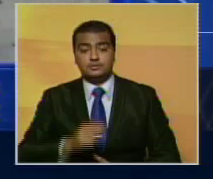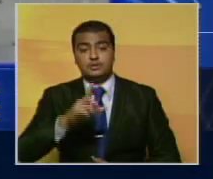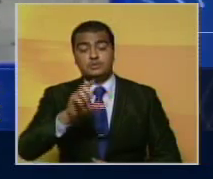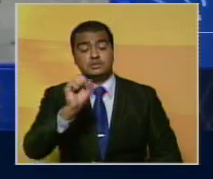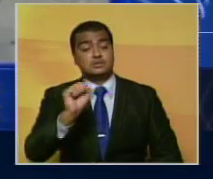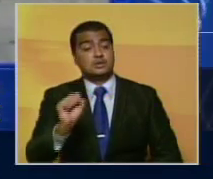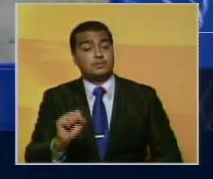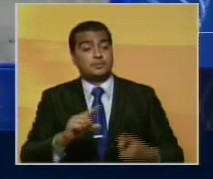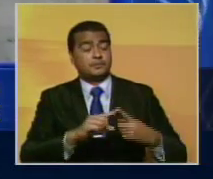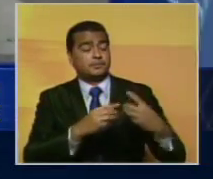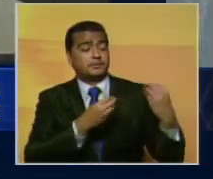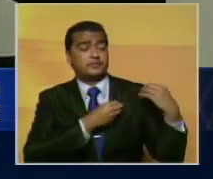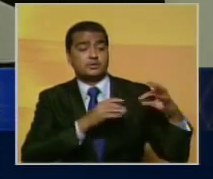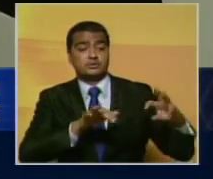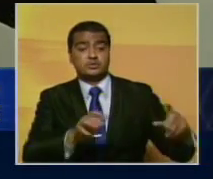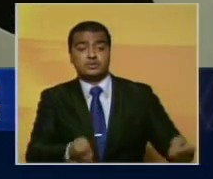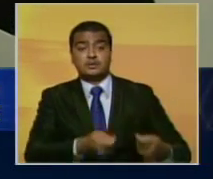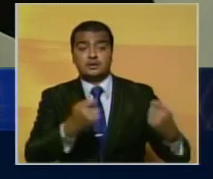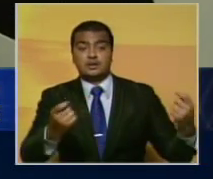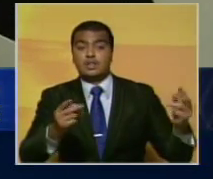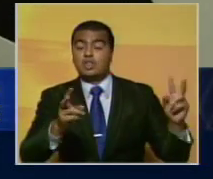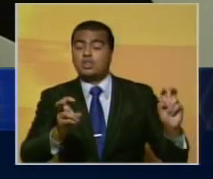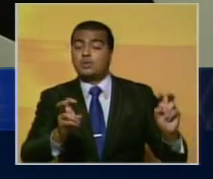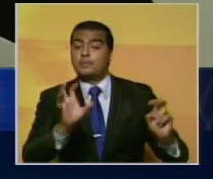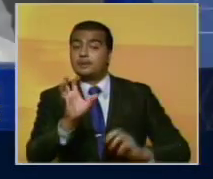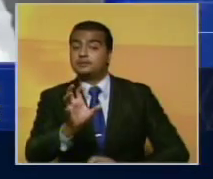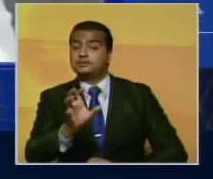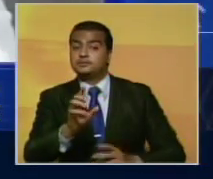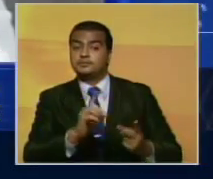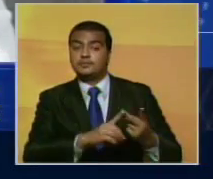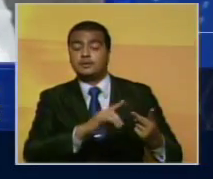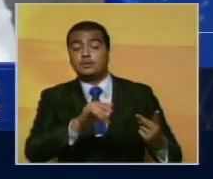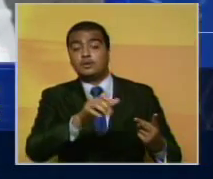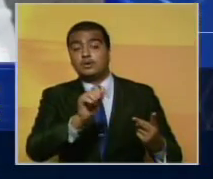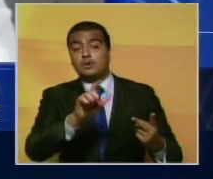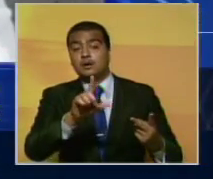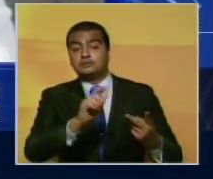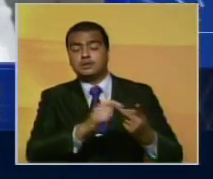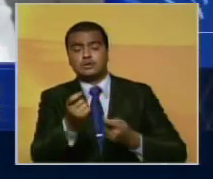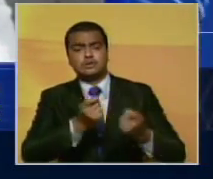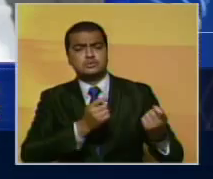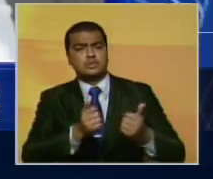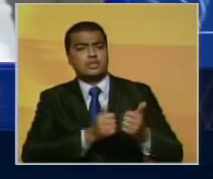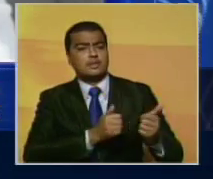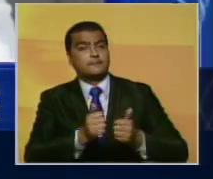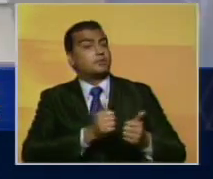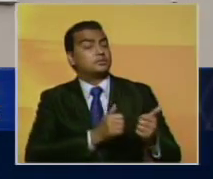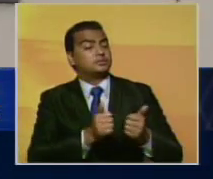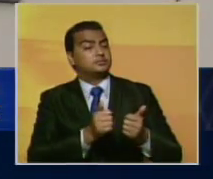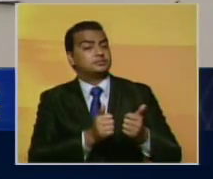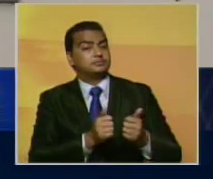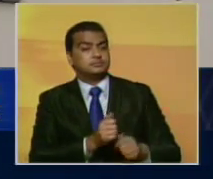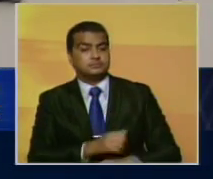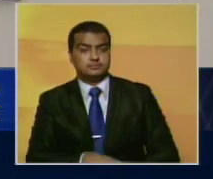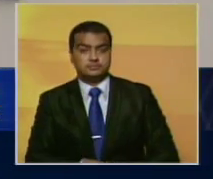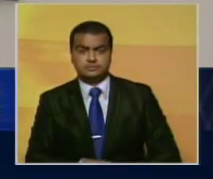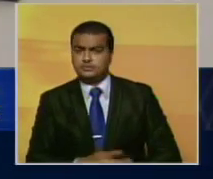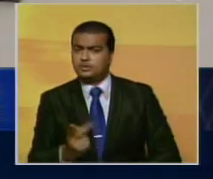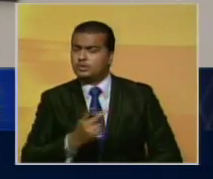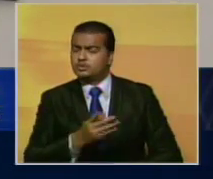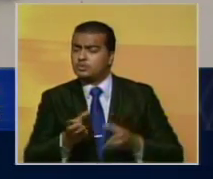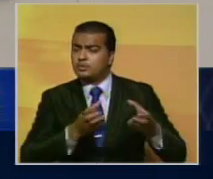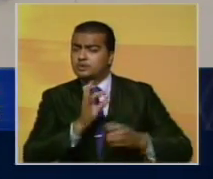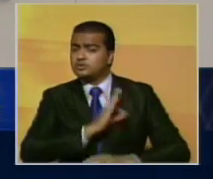salomón jefa de redacción del diario el nuevo país y el julio balsa coordinador de deportes del mismo periódico los dos